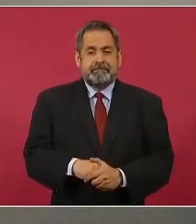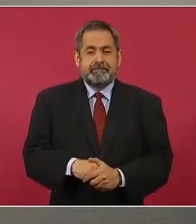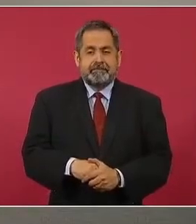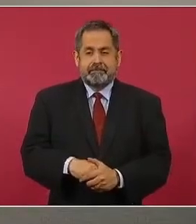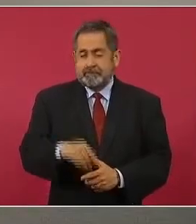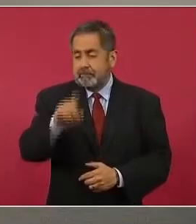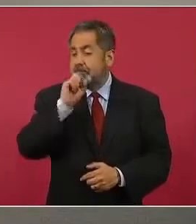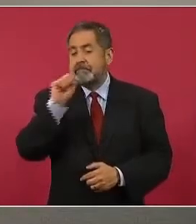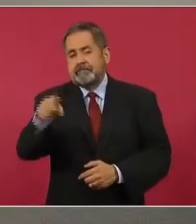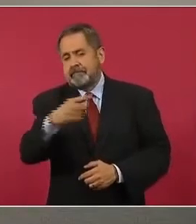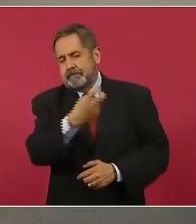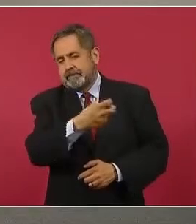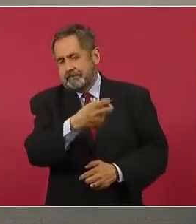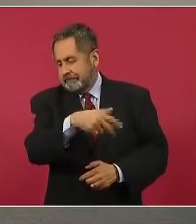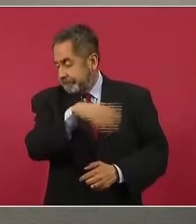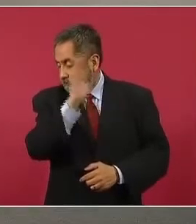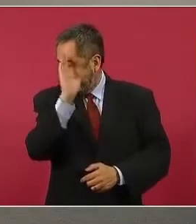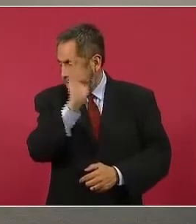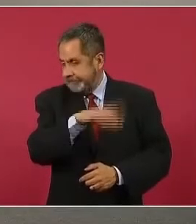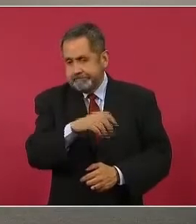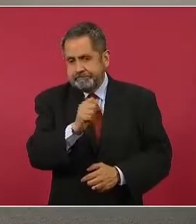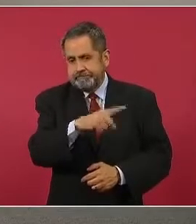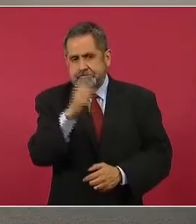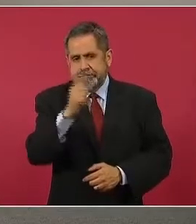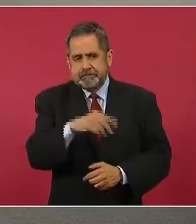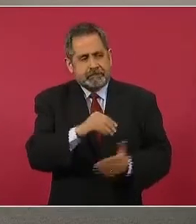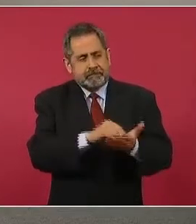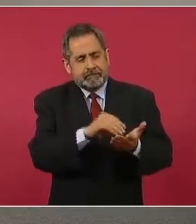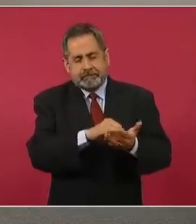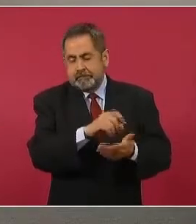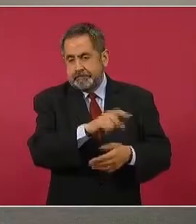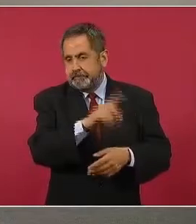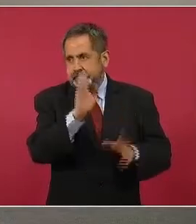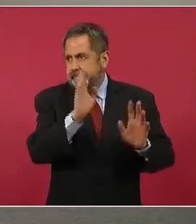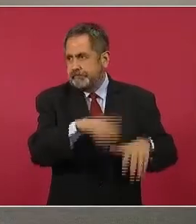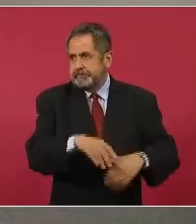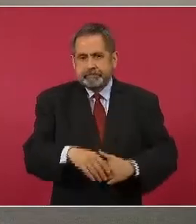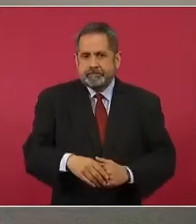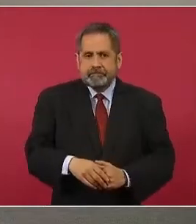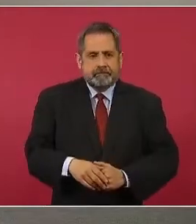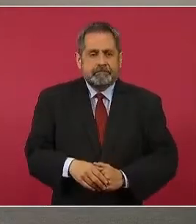Uno de estos medios de redes.